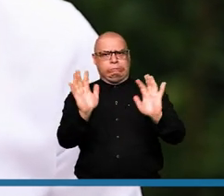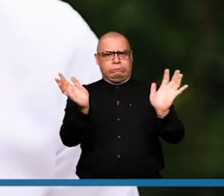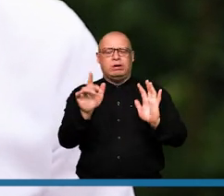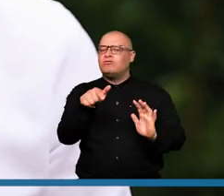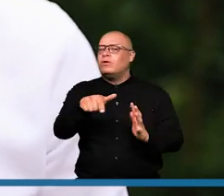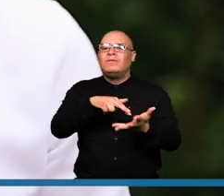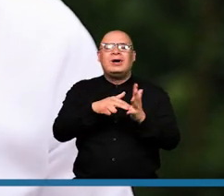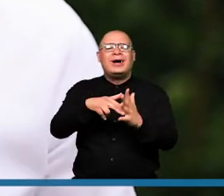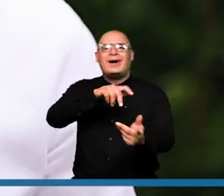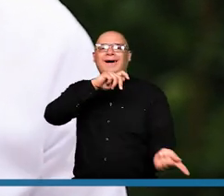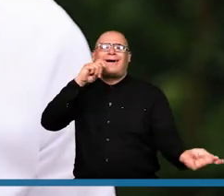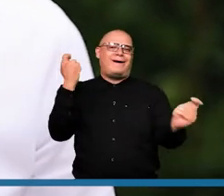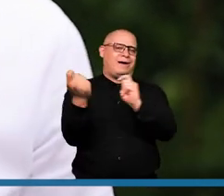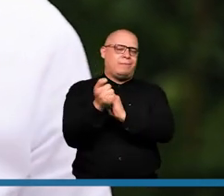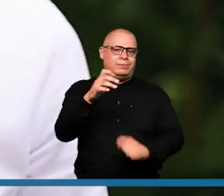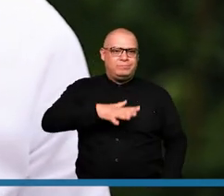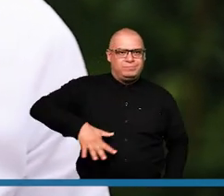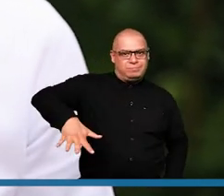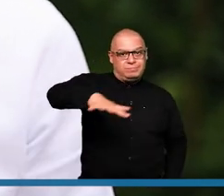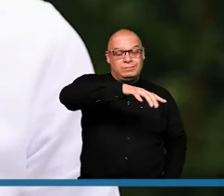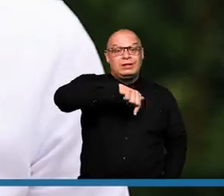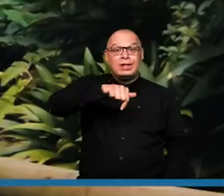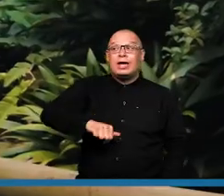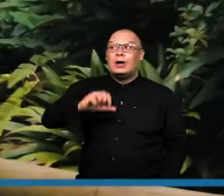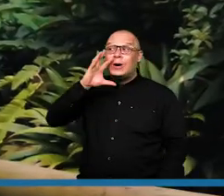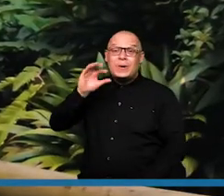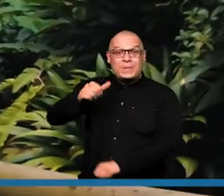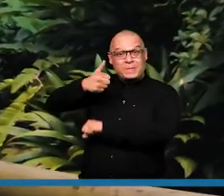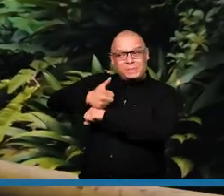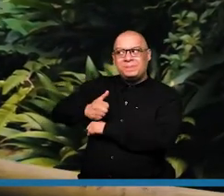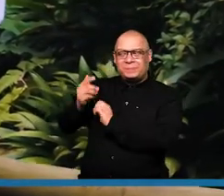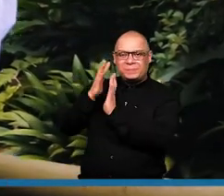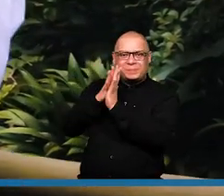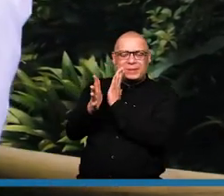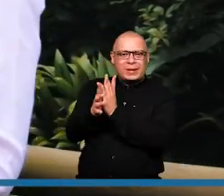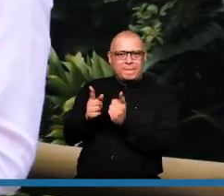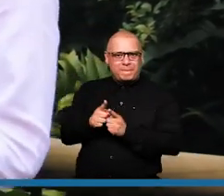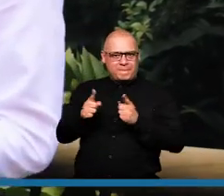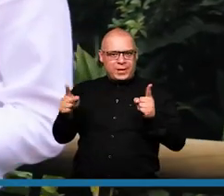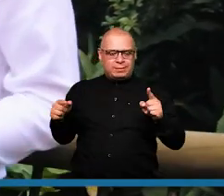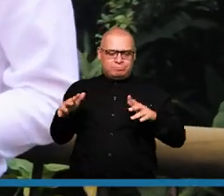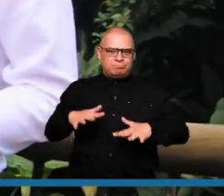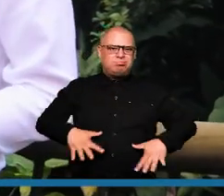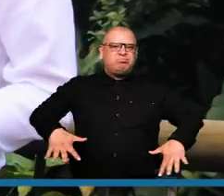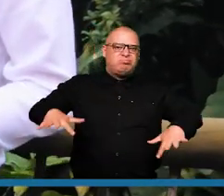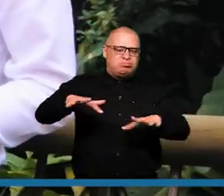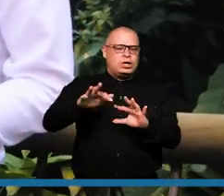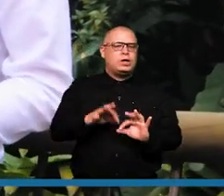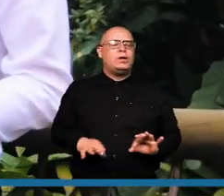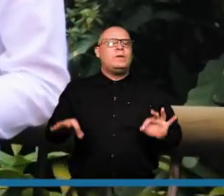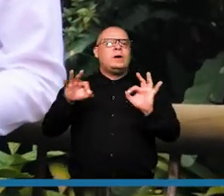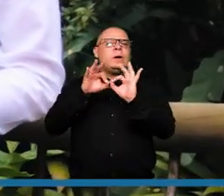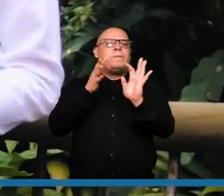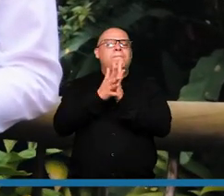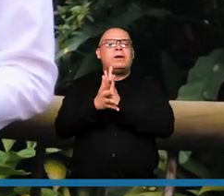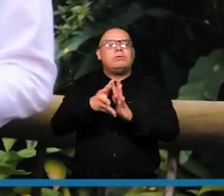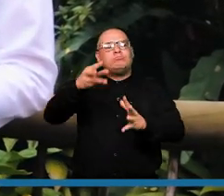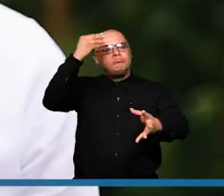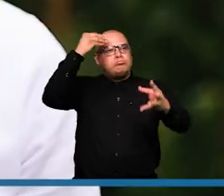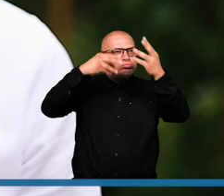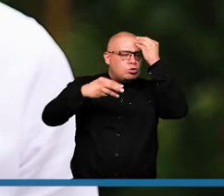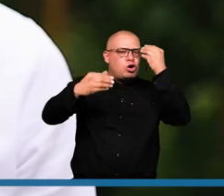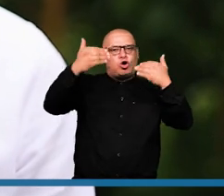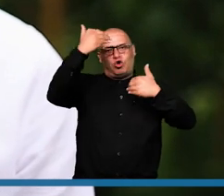de una transformación. Y qué mejor manera que Jorge nos lo cuente, pero además que en este espacio sea la oportunidad para generar